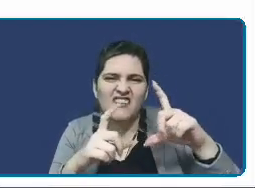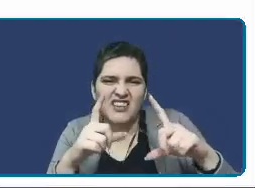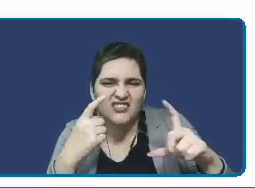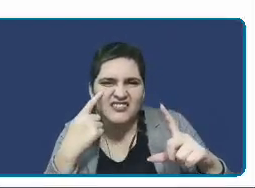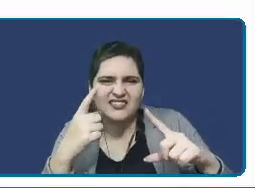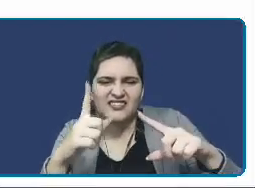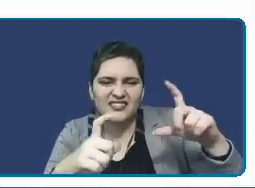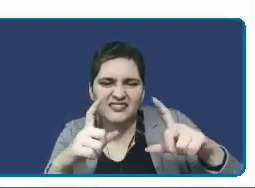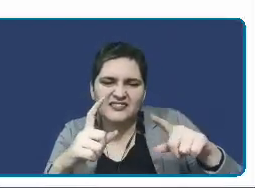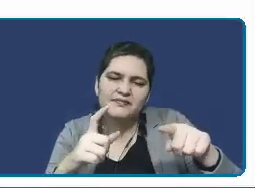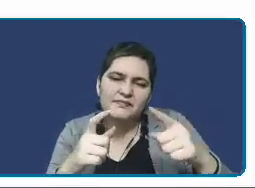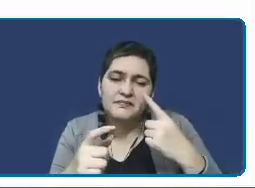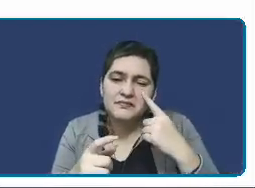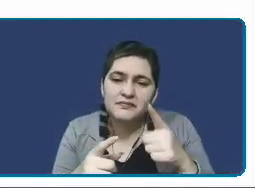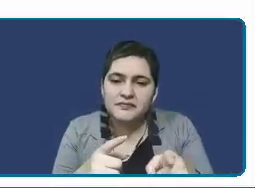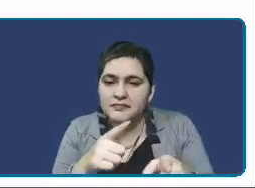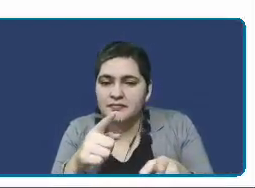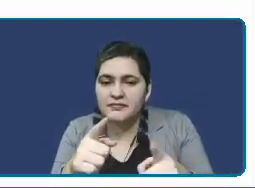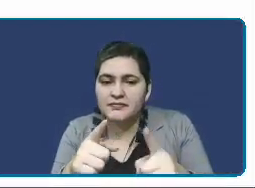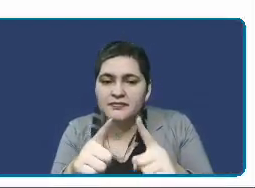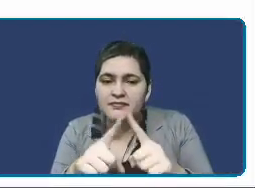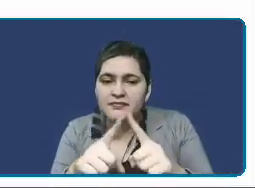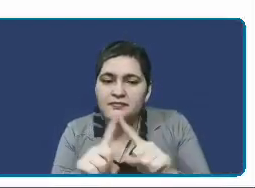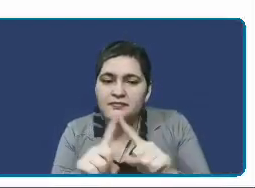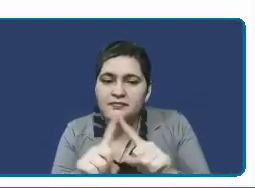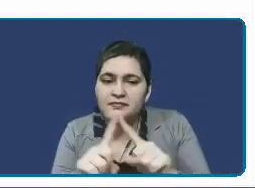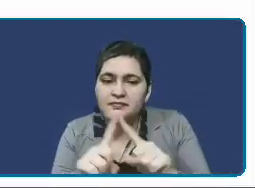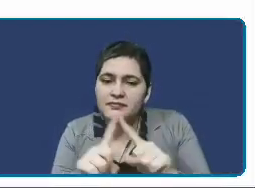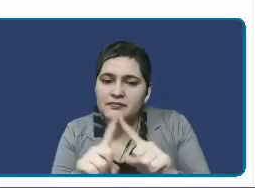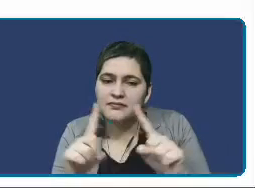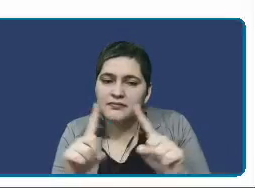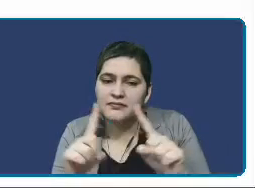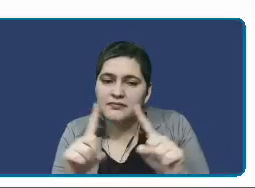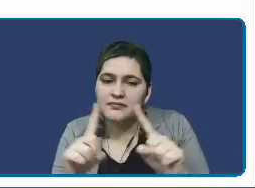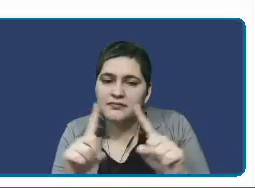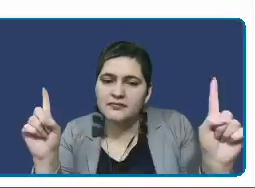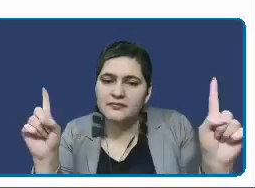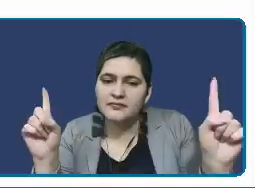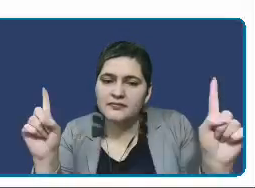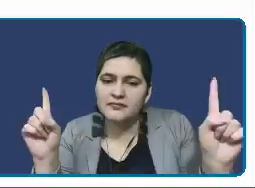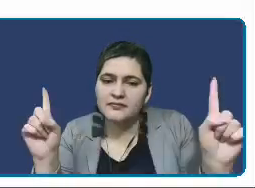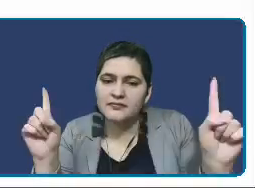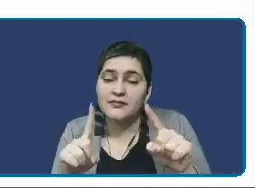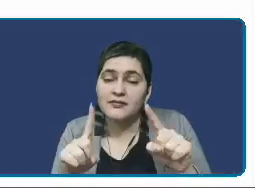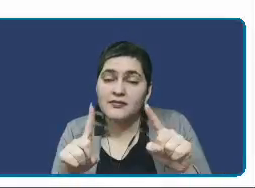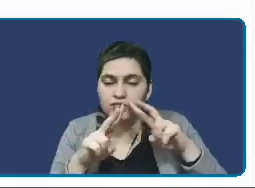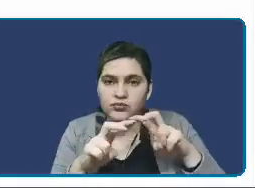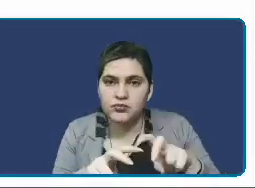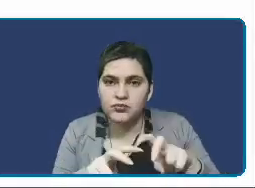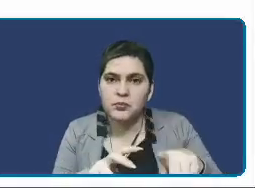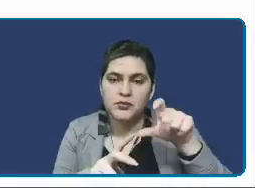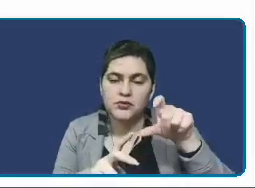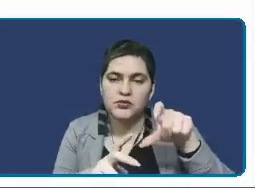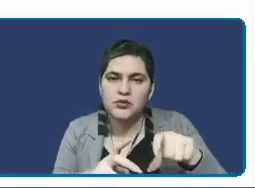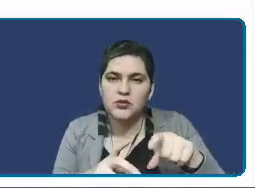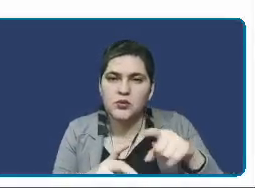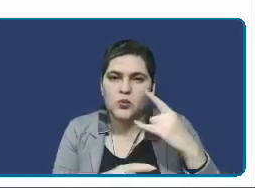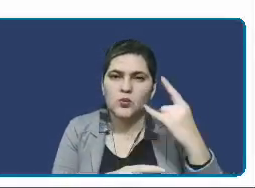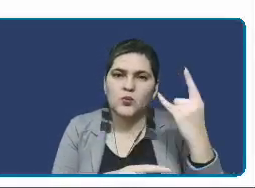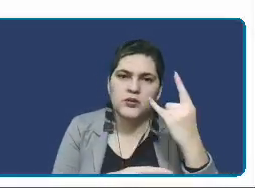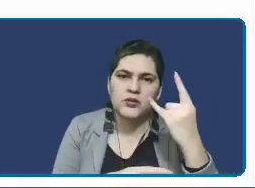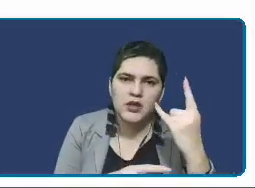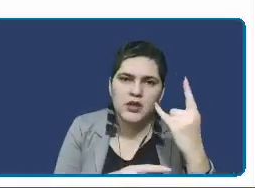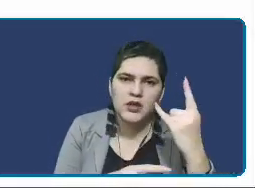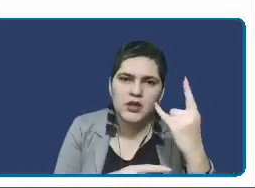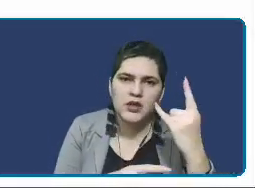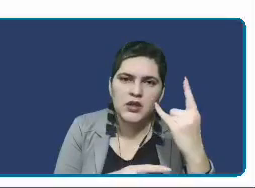para diferenciar que sí las investigaciones de los académicos, de los científicos, ven que